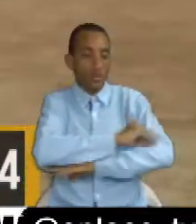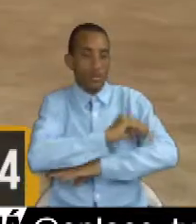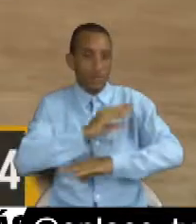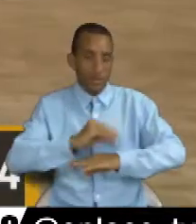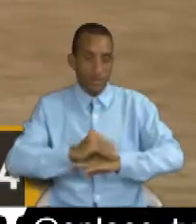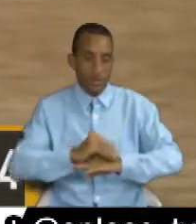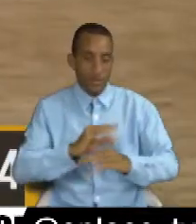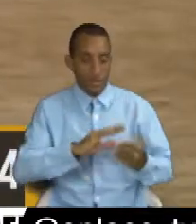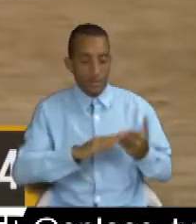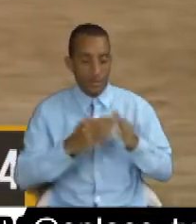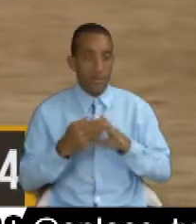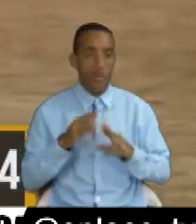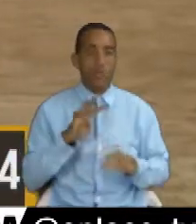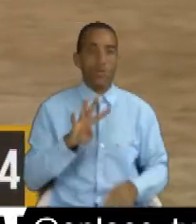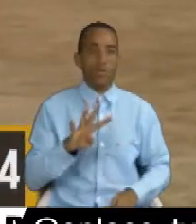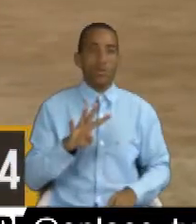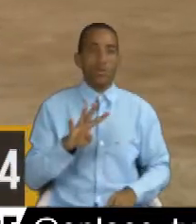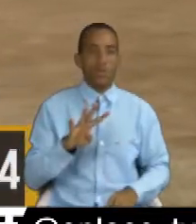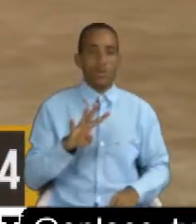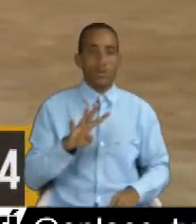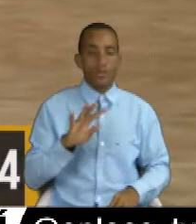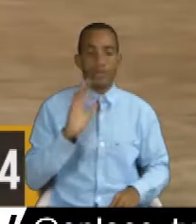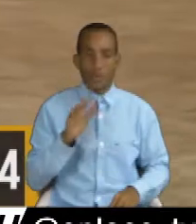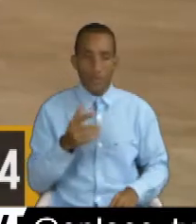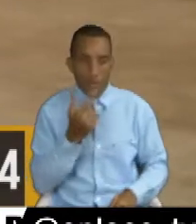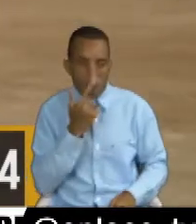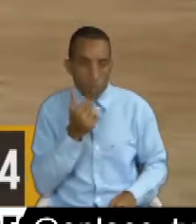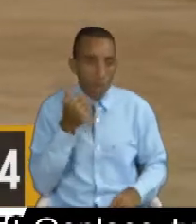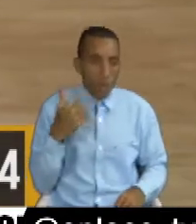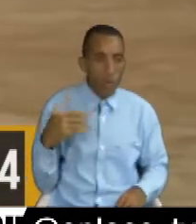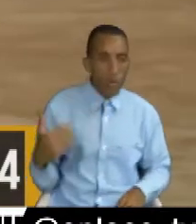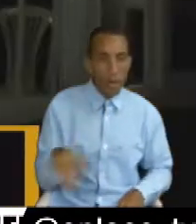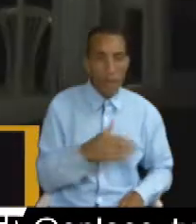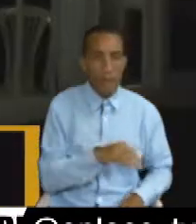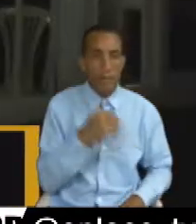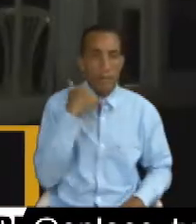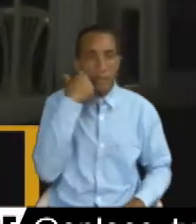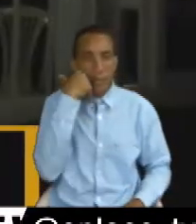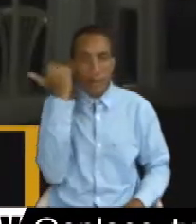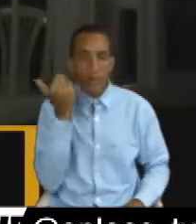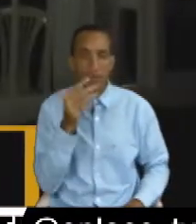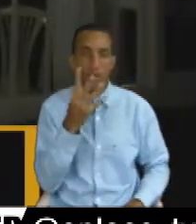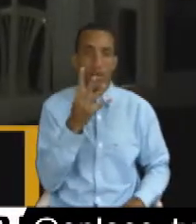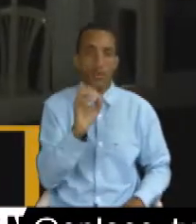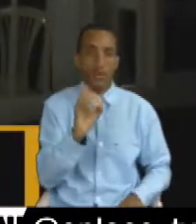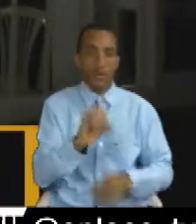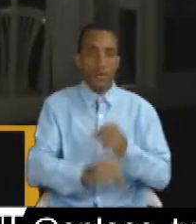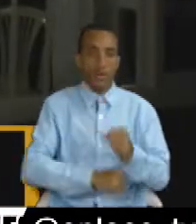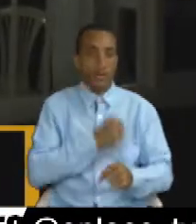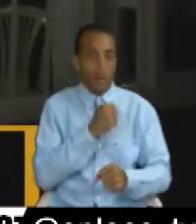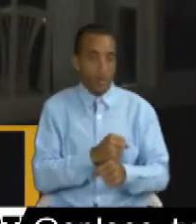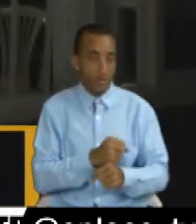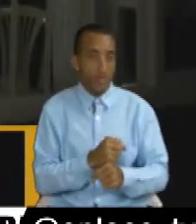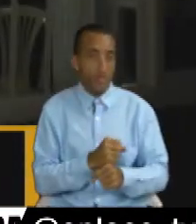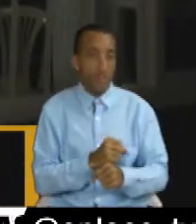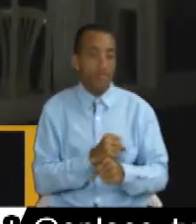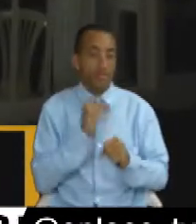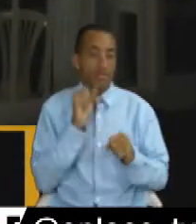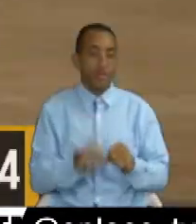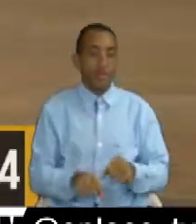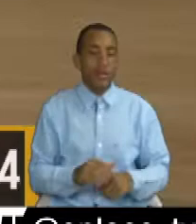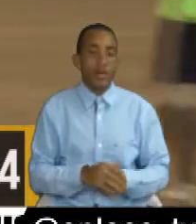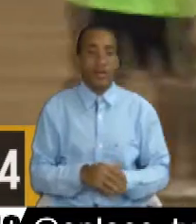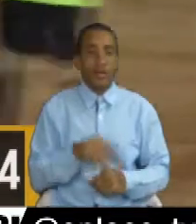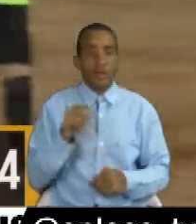Comuna 4, para que se acerquen, para que vean buen fútbol, donde están jugando los veteranos mayores de 40 años, están dando un buen espectáculo como es el minifútbol en